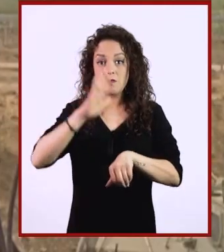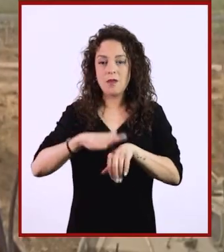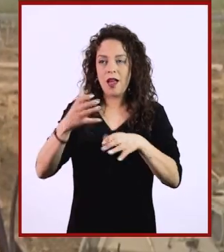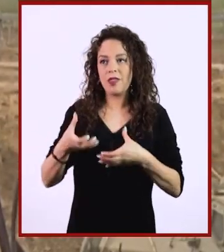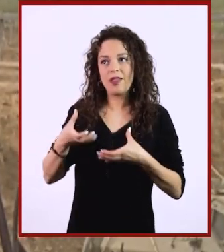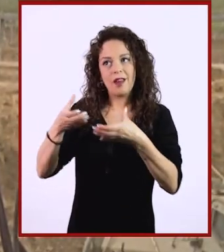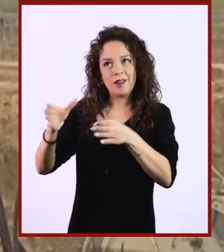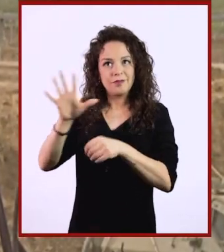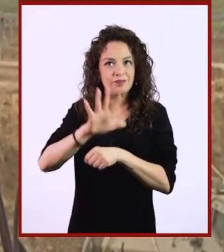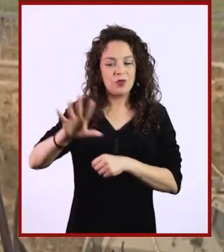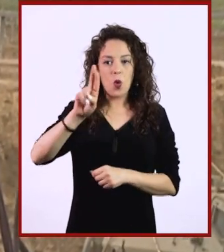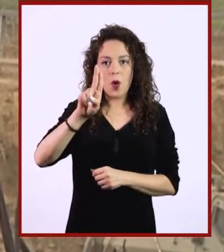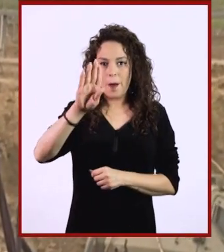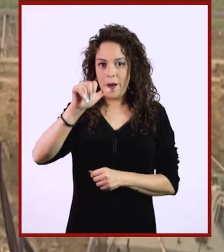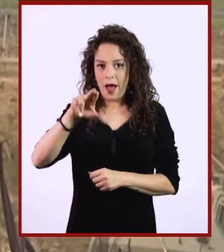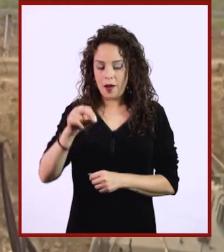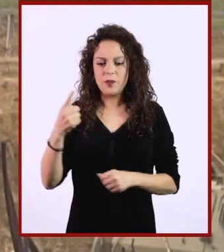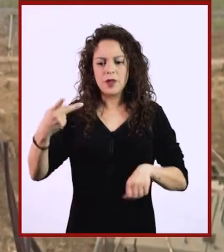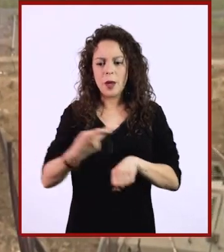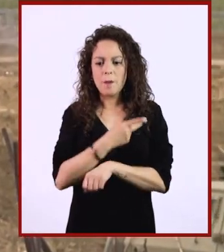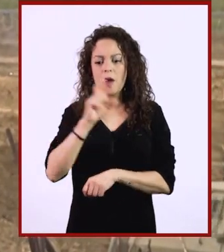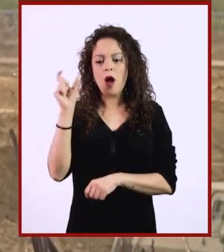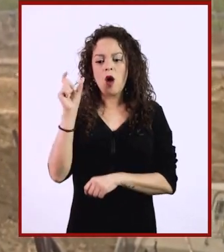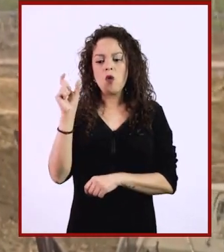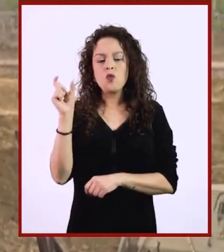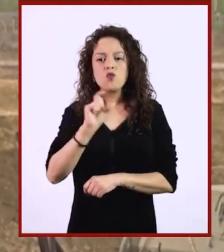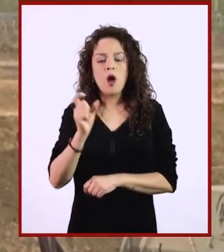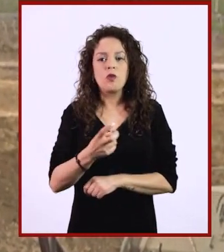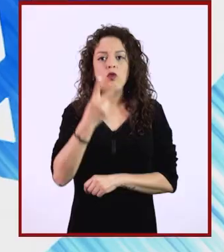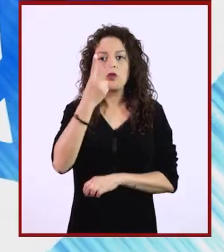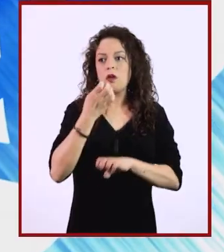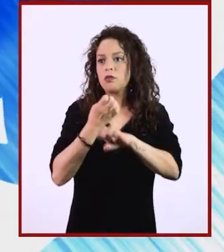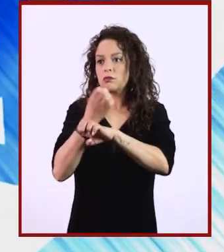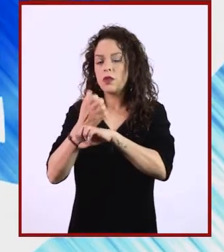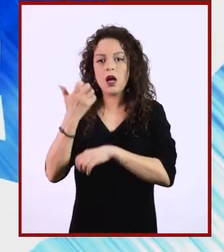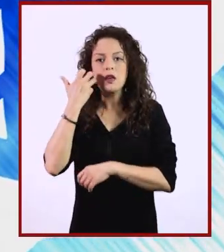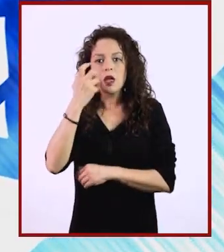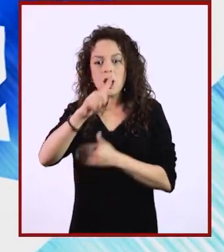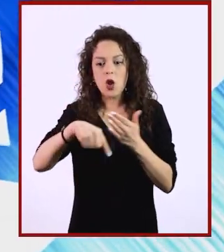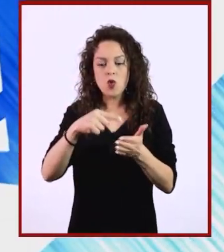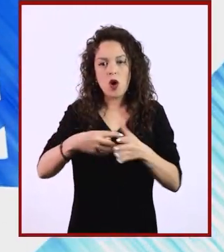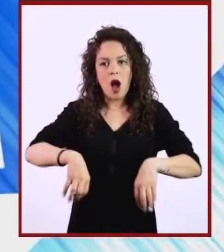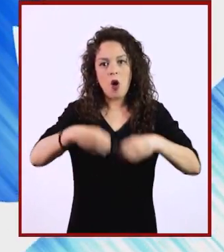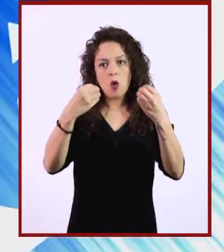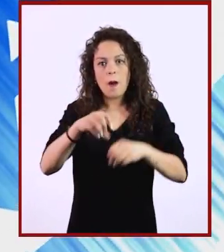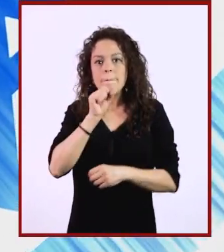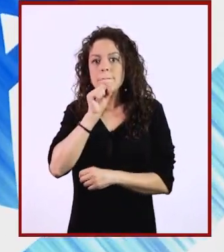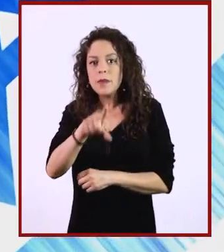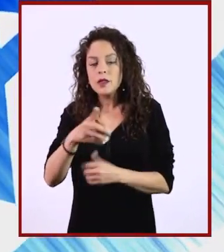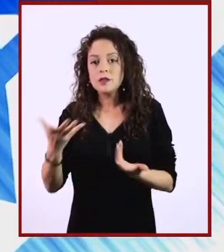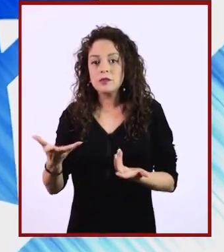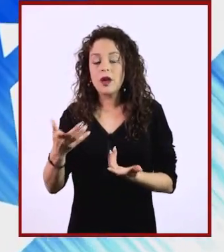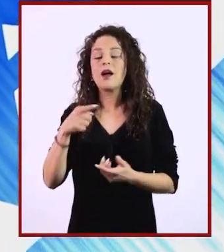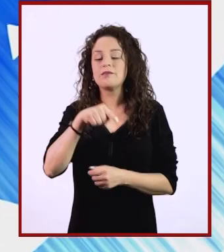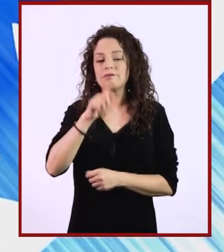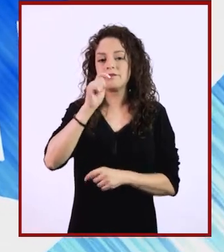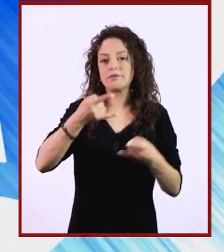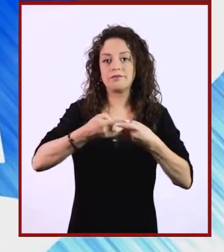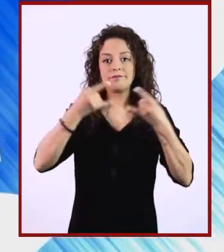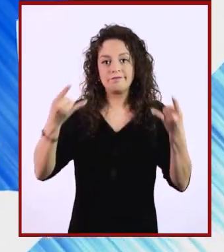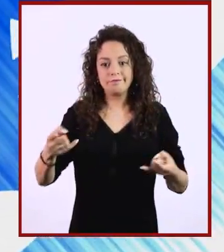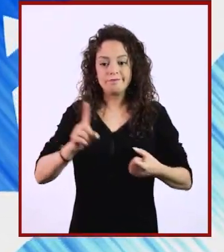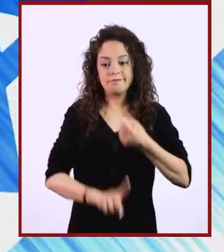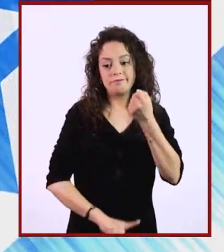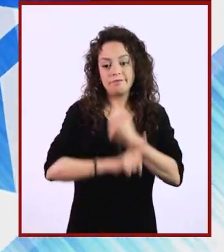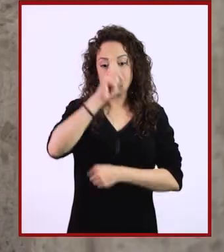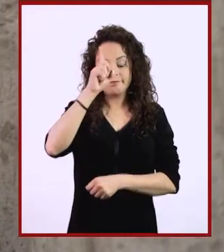pasa cuando dos estados nacionales quieren ocupar el mismo territorio? En Conciencia Histórica vamos a descubrir con el caso del